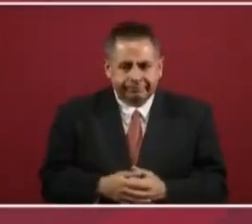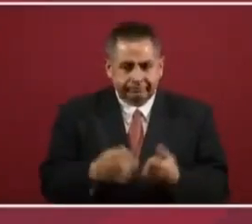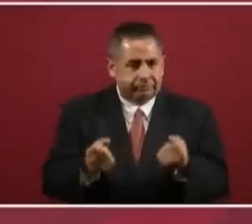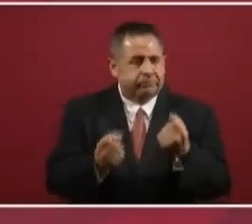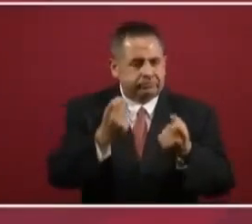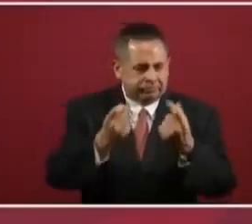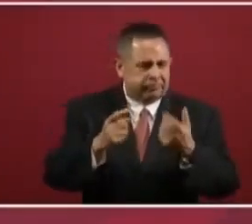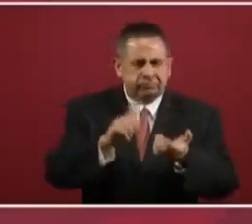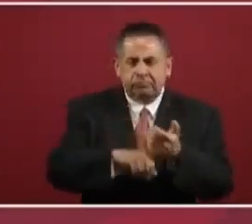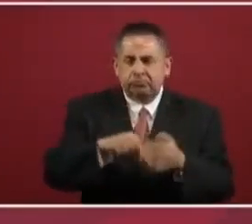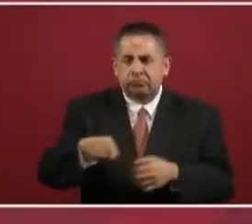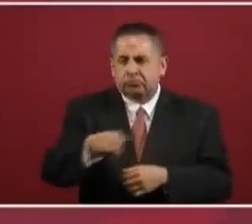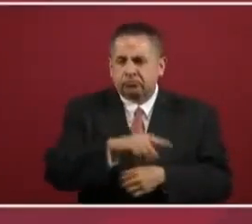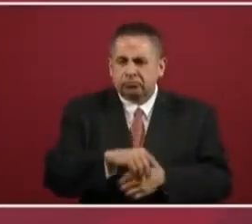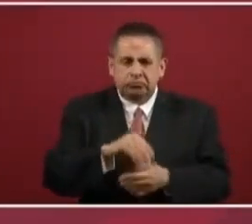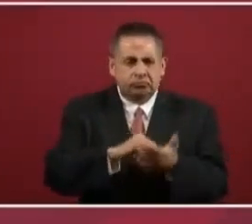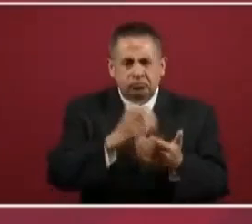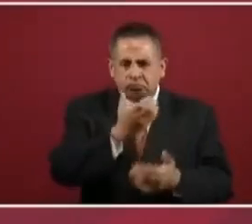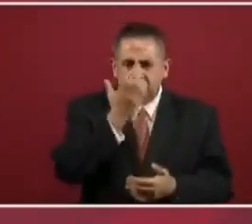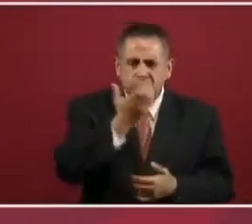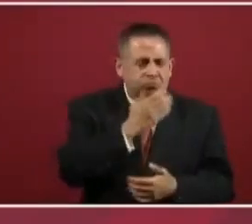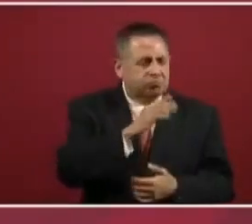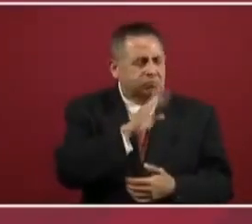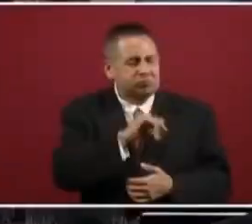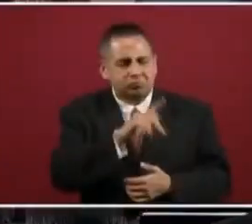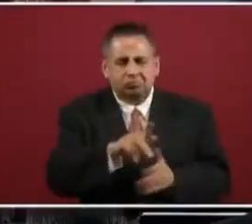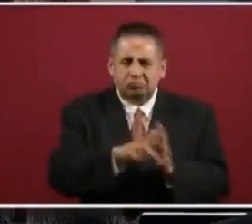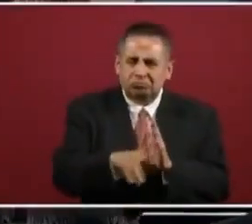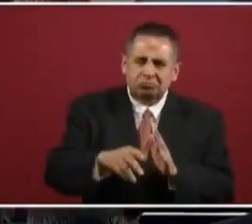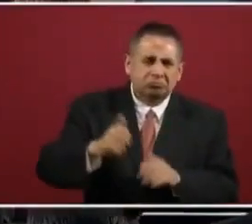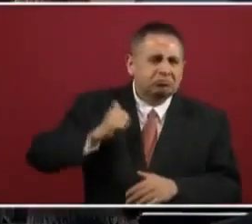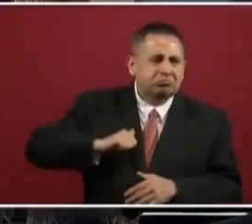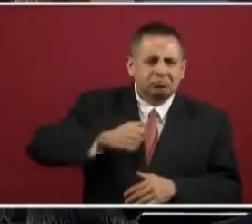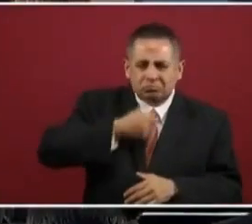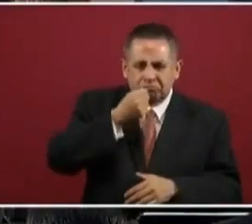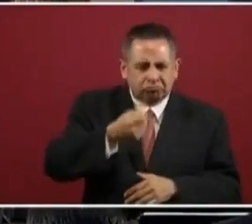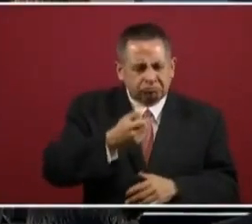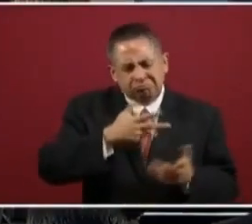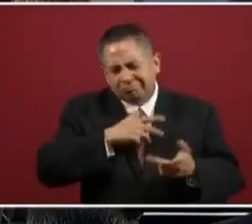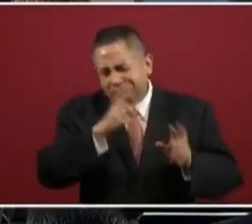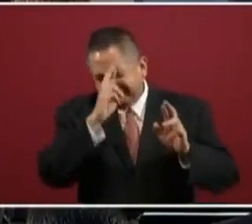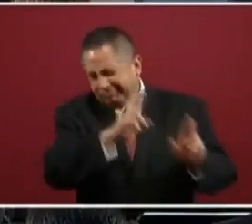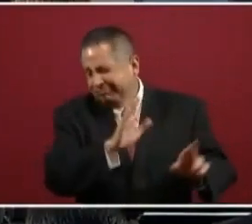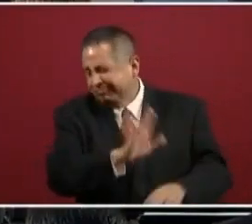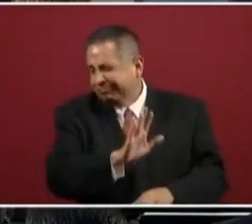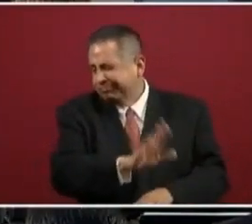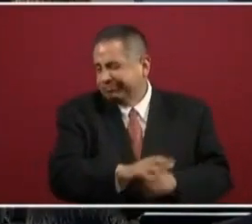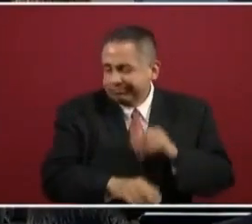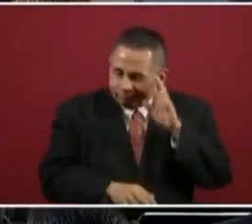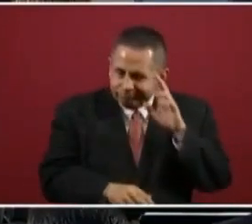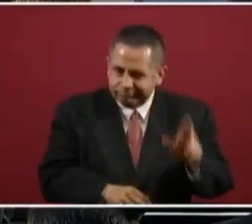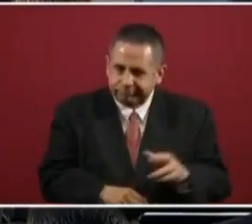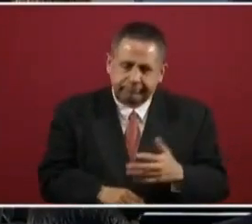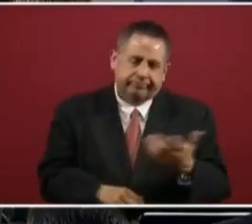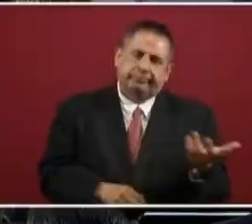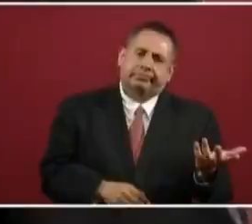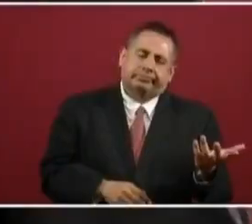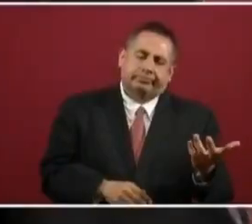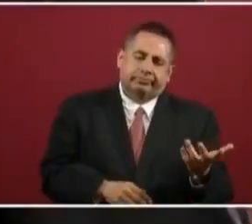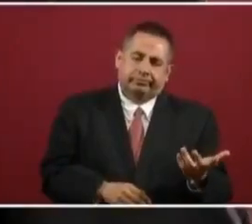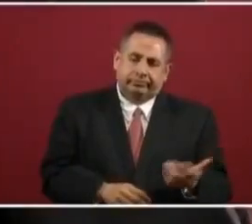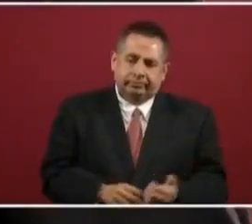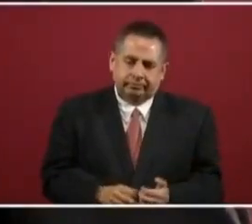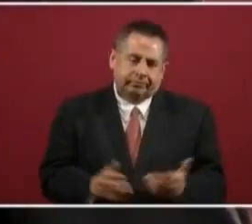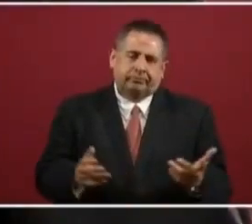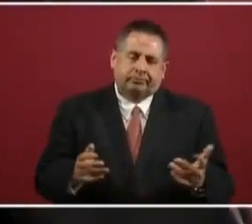los que están acostumbrados a hacer el periodismo de antes merecen respeto nada más